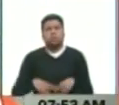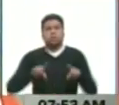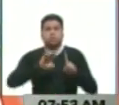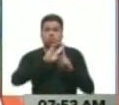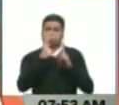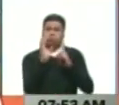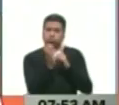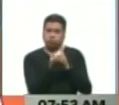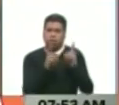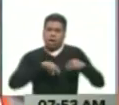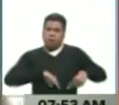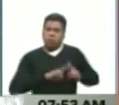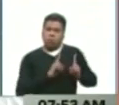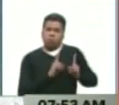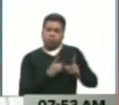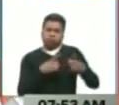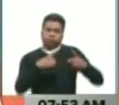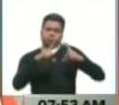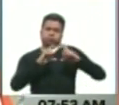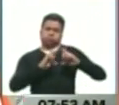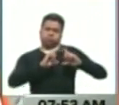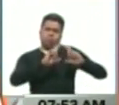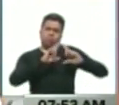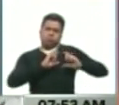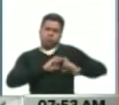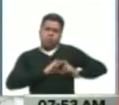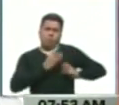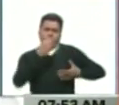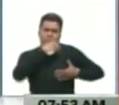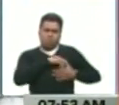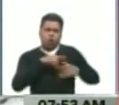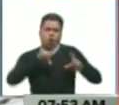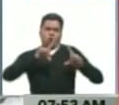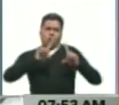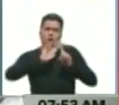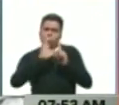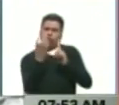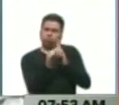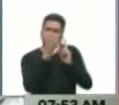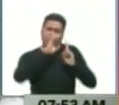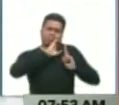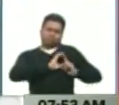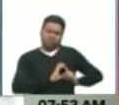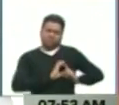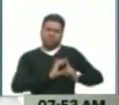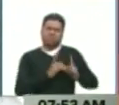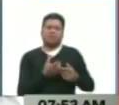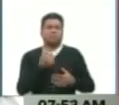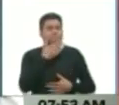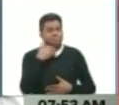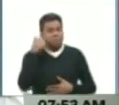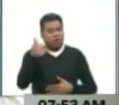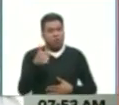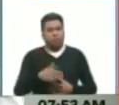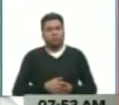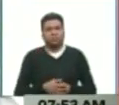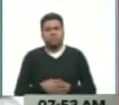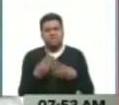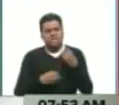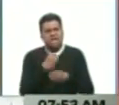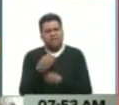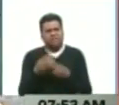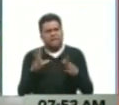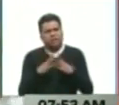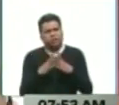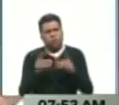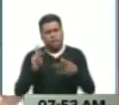fase de la misión, que ya después de haber formado una cantidad de venezolanos y de venezolanas, empieza a activar culturalmente un